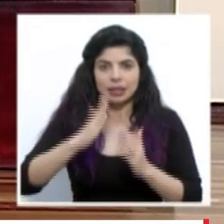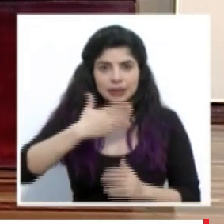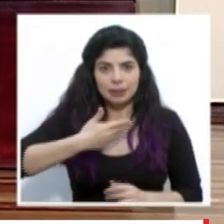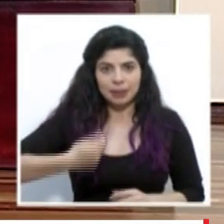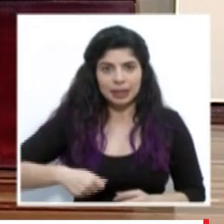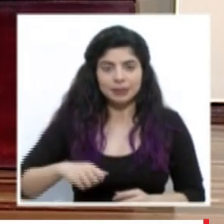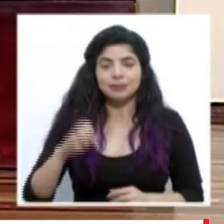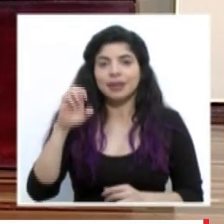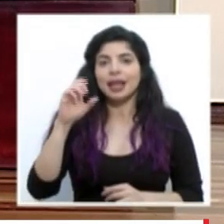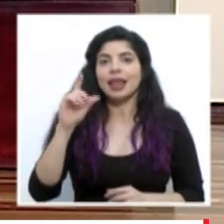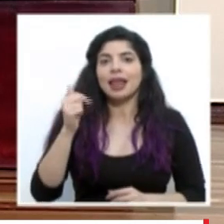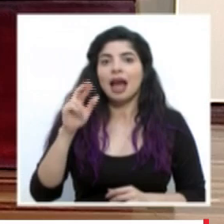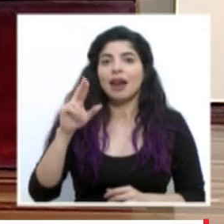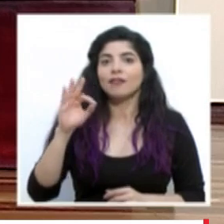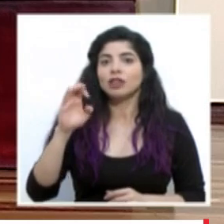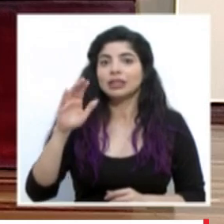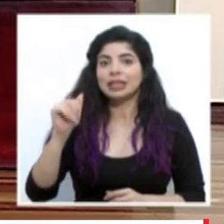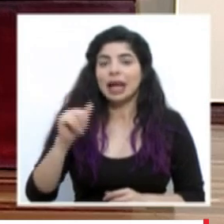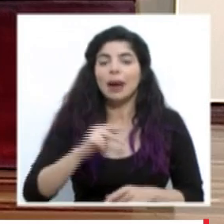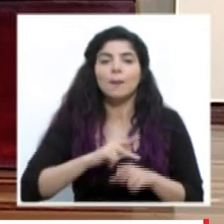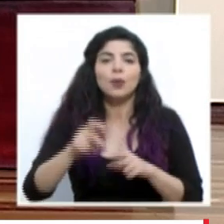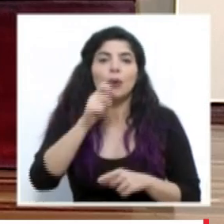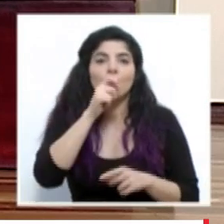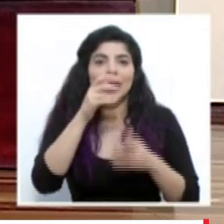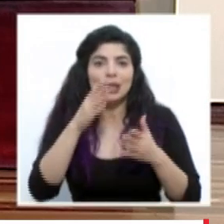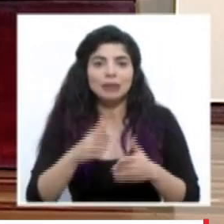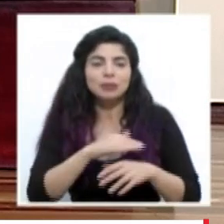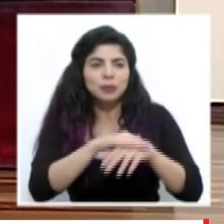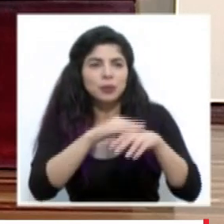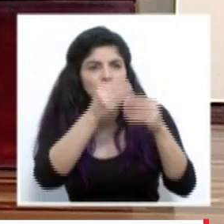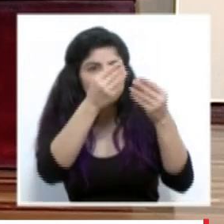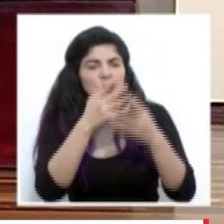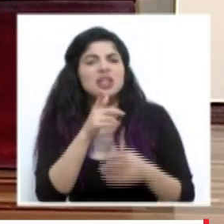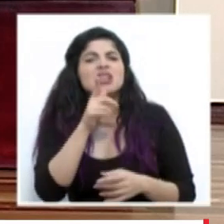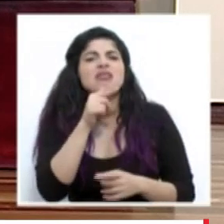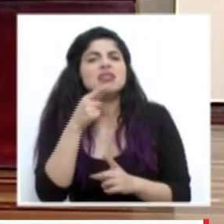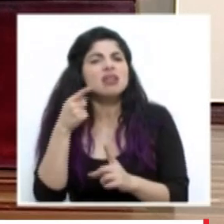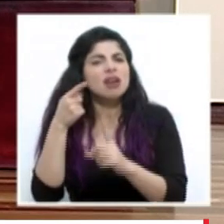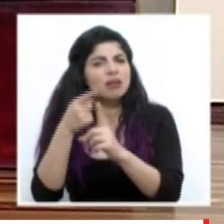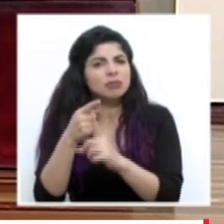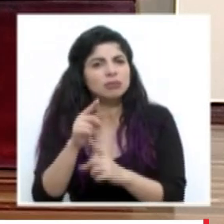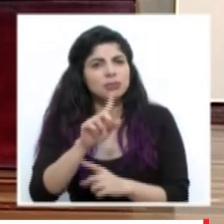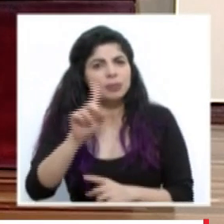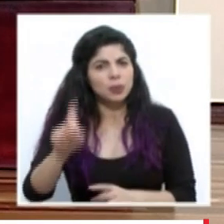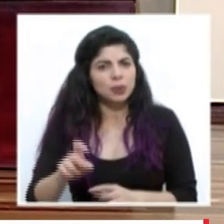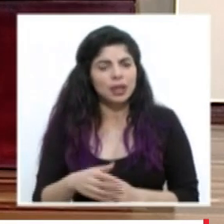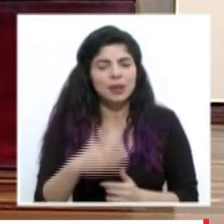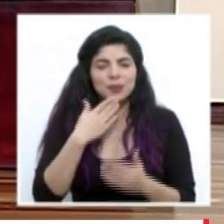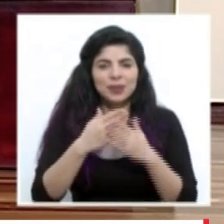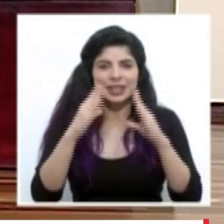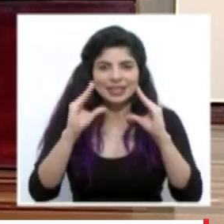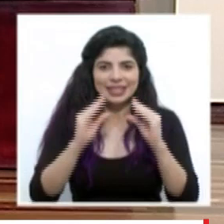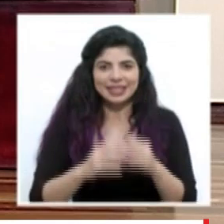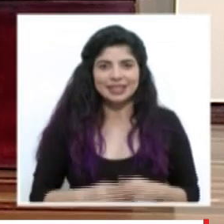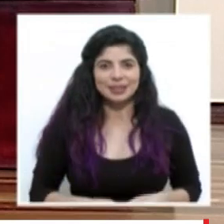Presidencial. Don Edgar Fonseca, por favor, de Puro Periodismo, nos indica hacia quién va a ser dirigida su consulta. Buenas